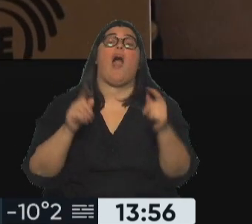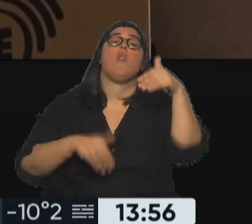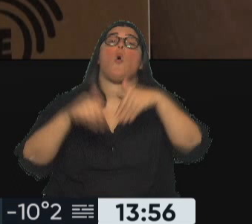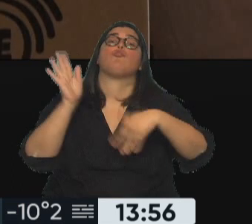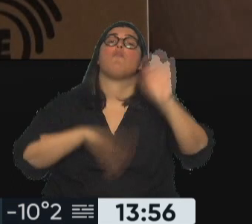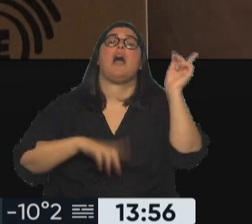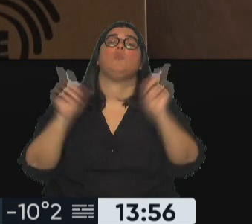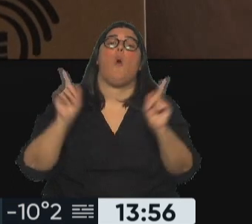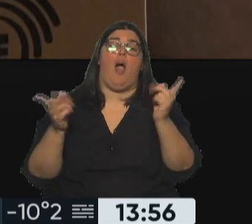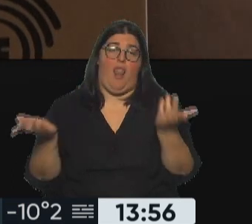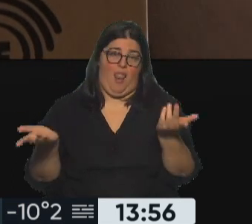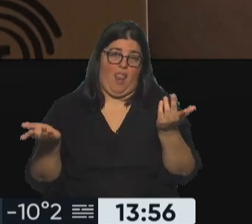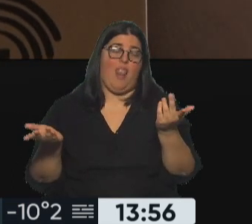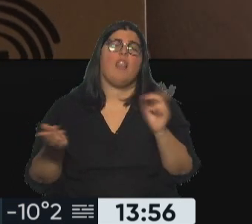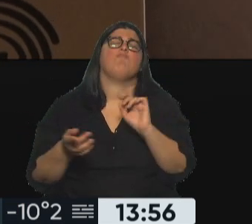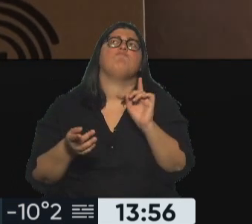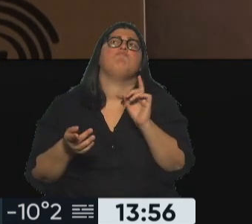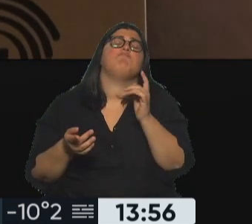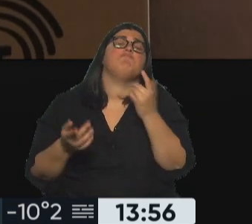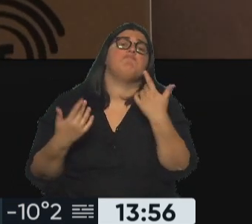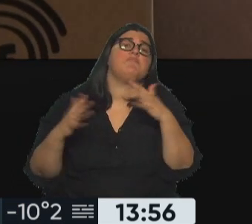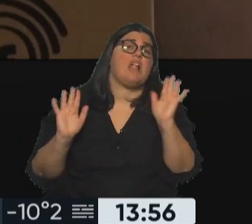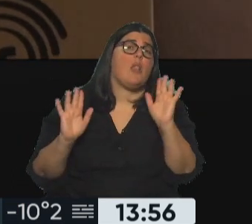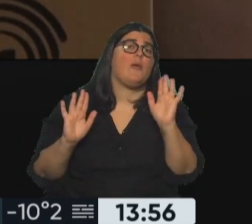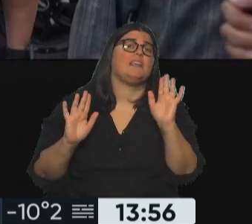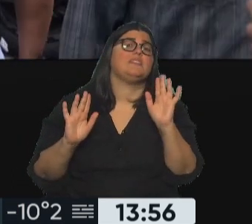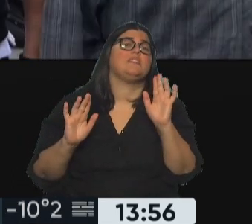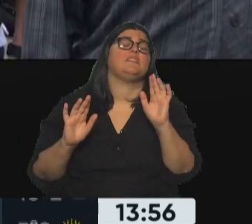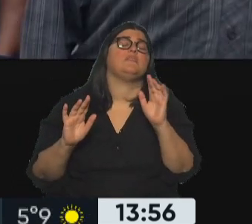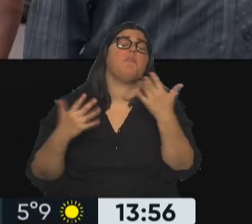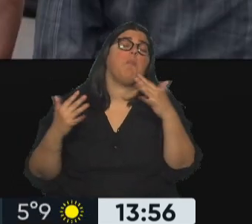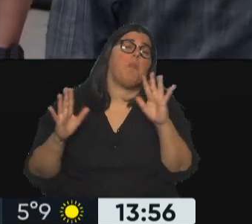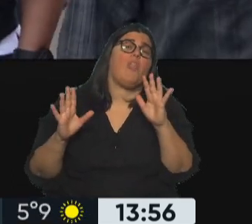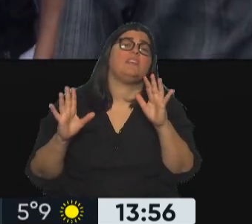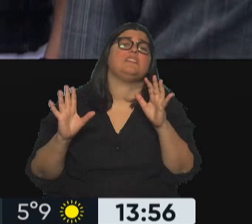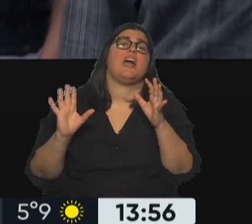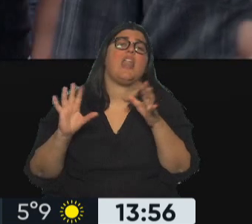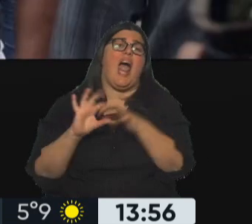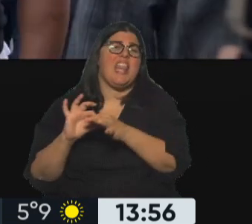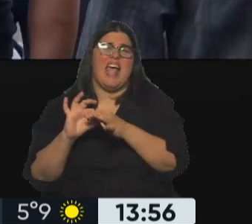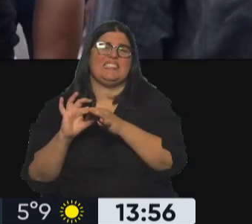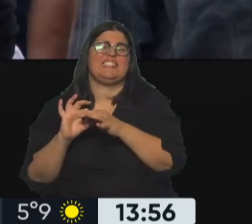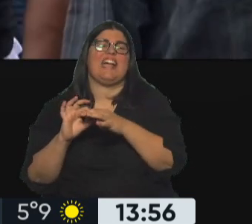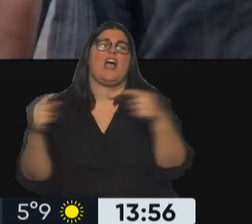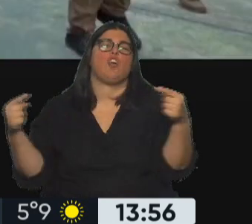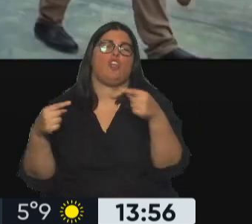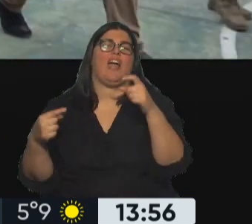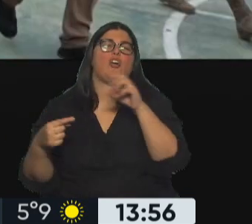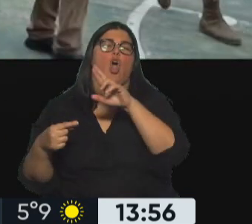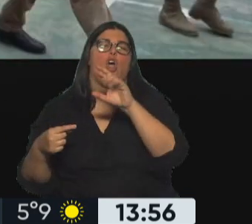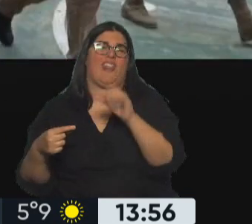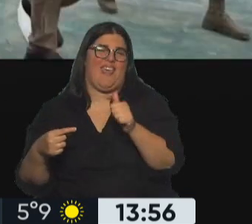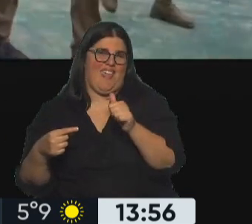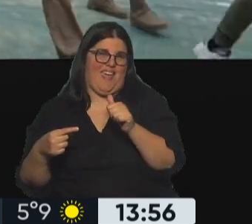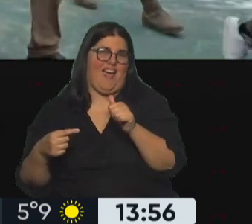de votos y tal vez no sean exclusivamente esta posible alianza anticorreísta la que le permita a Noboa imponerse, sino también construir